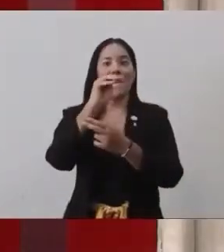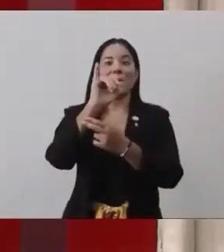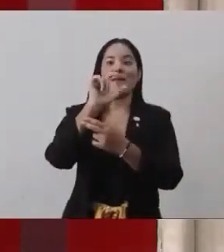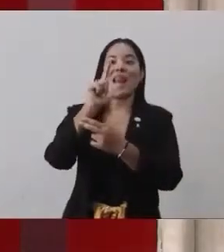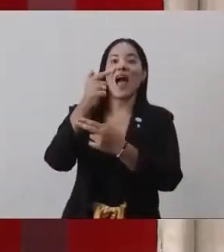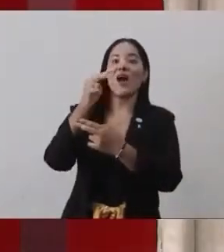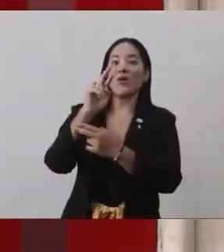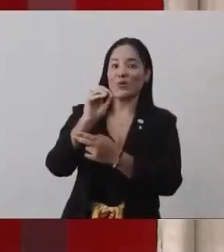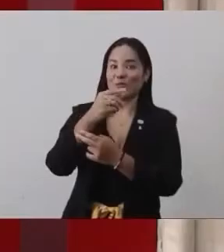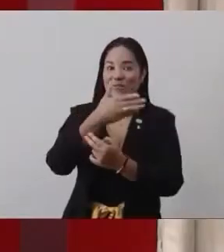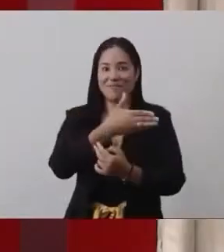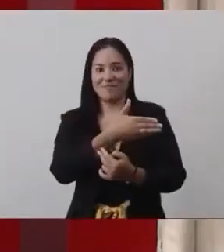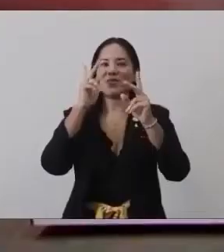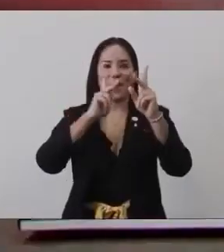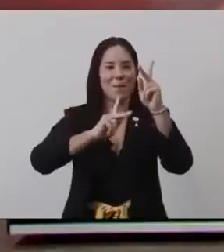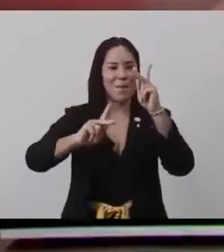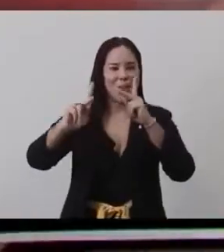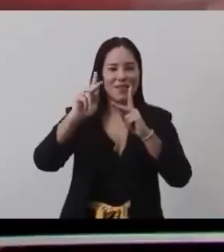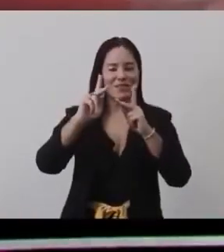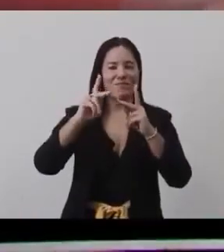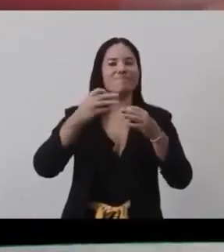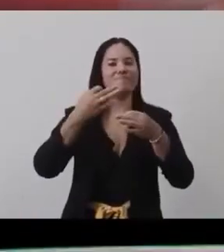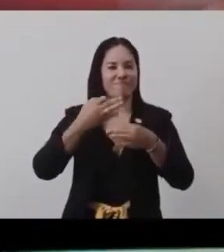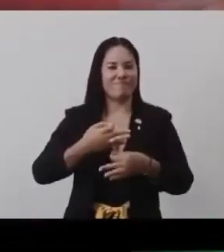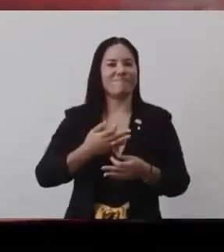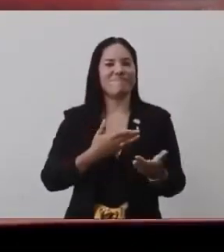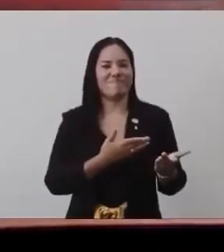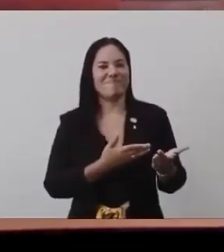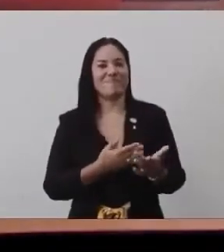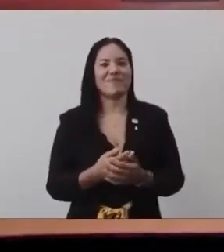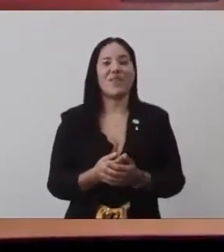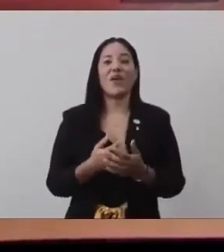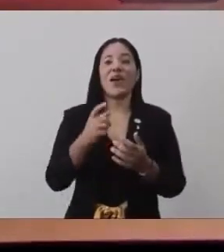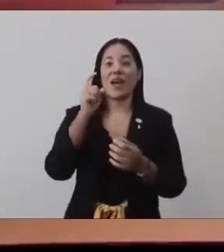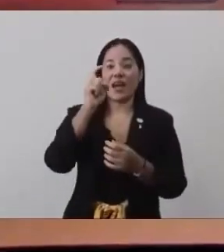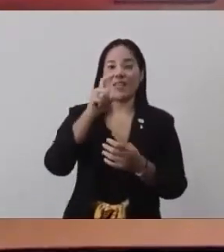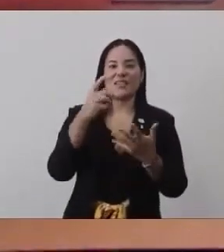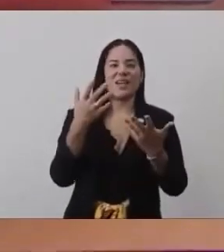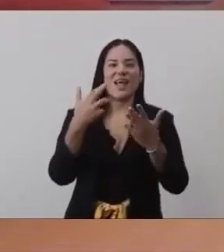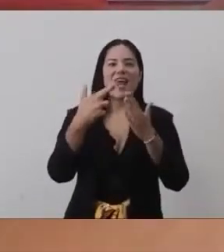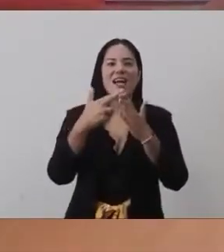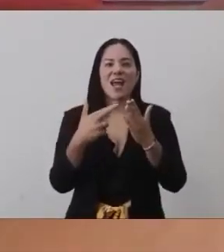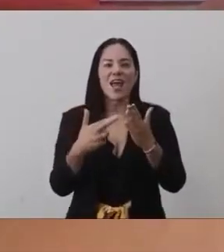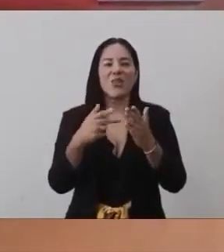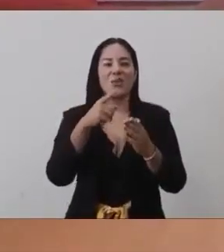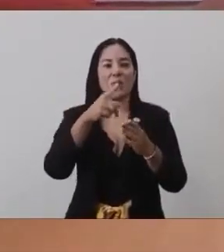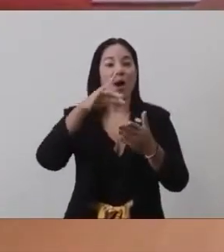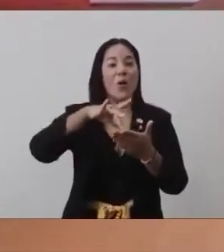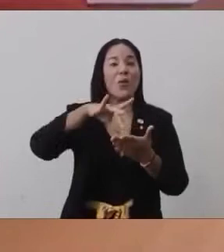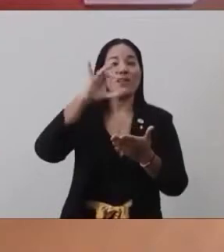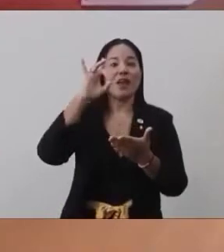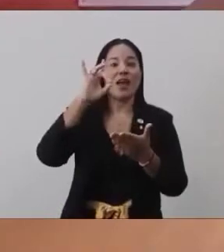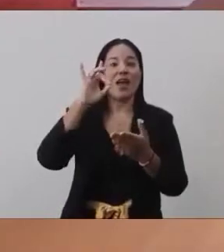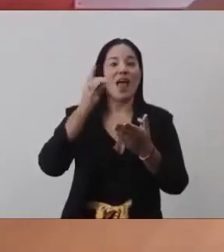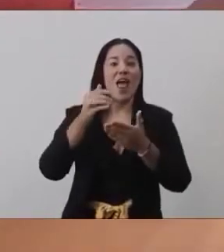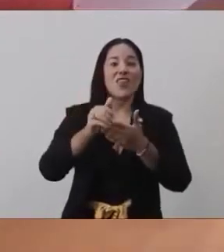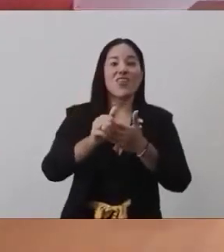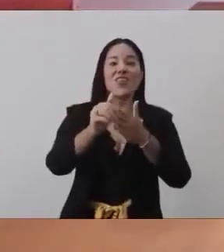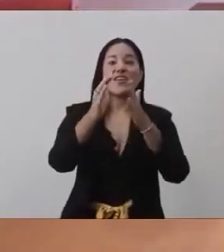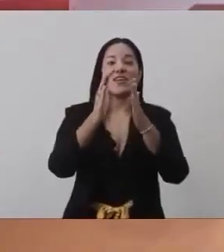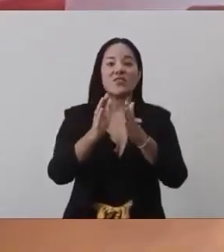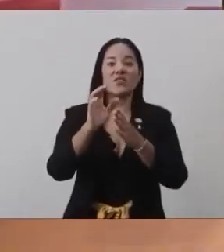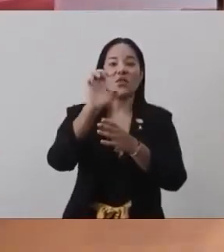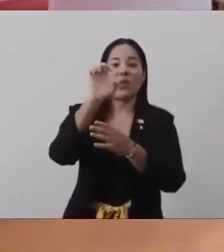Bosch, bienvenida. Muchas gracias. Pero básicamente nos gustaría saber cuáles son esos retos que ha encontrado en la Dirección de Ética e